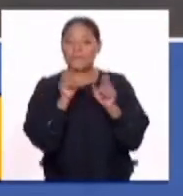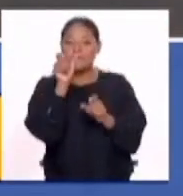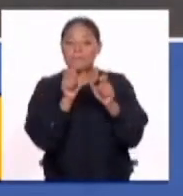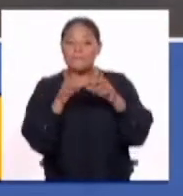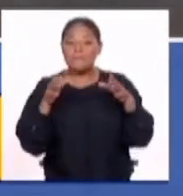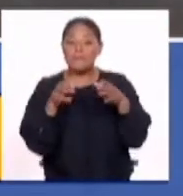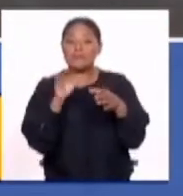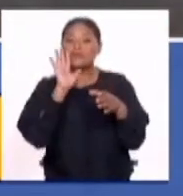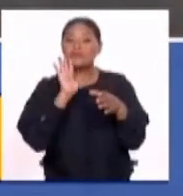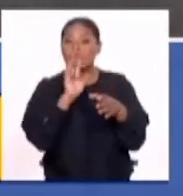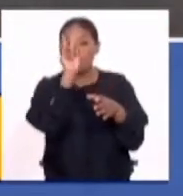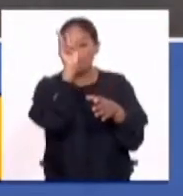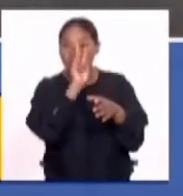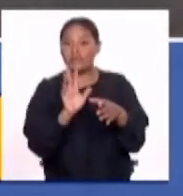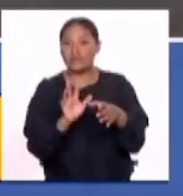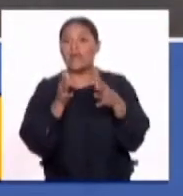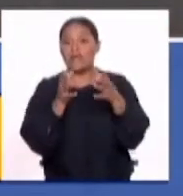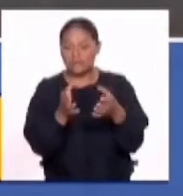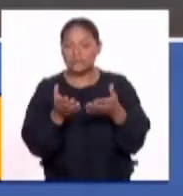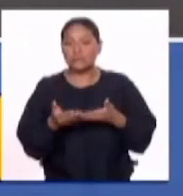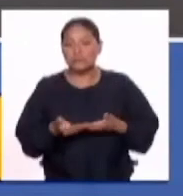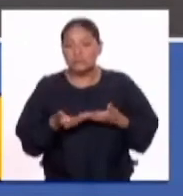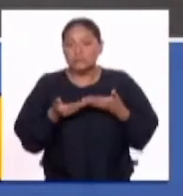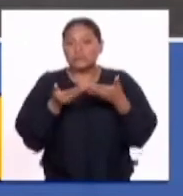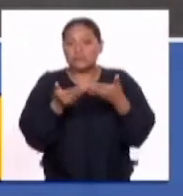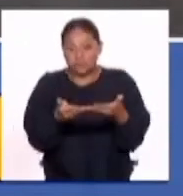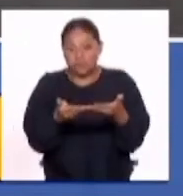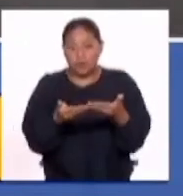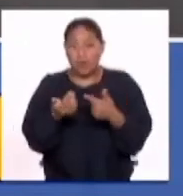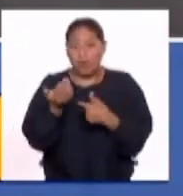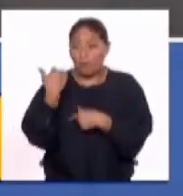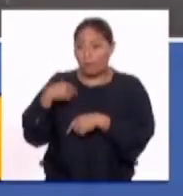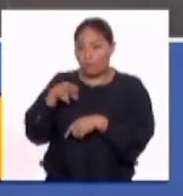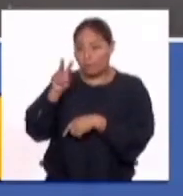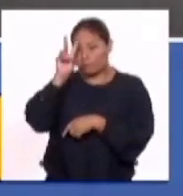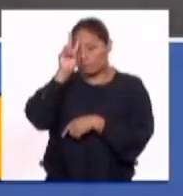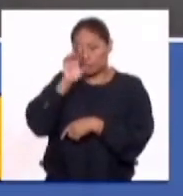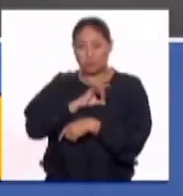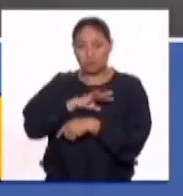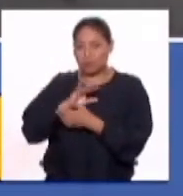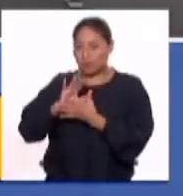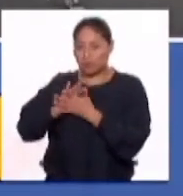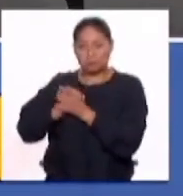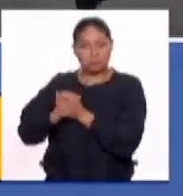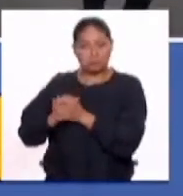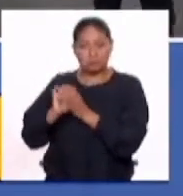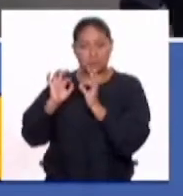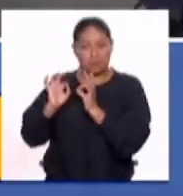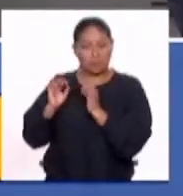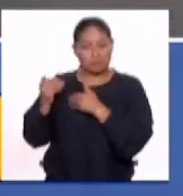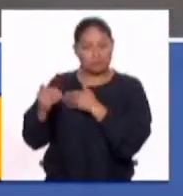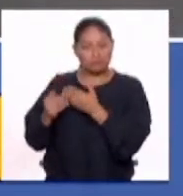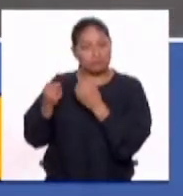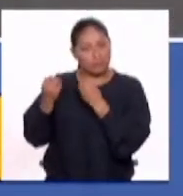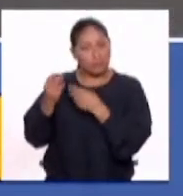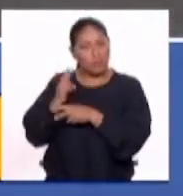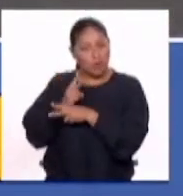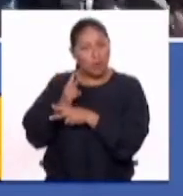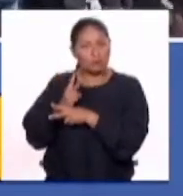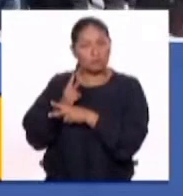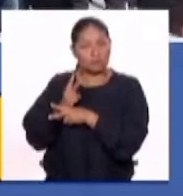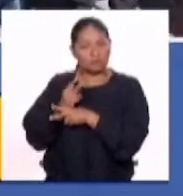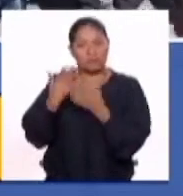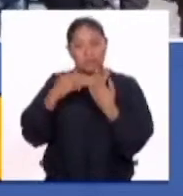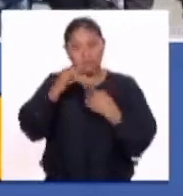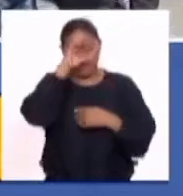afectar lo que tanto nos costó. Hay que ser muy cuidadoso y cauteloso en ello. Y yo saludo, fíjate que tanto la Cancillería, tanto